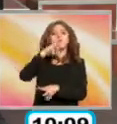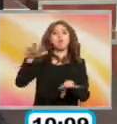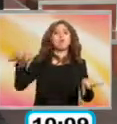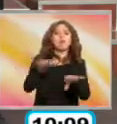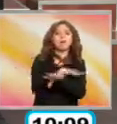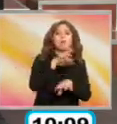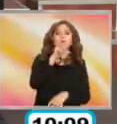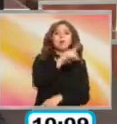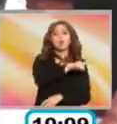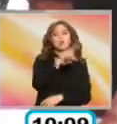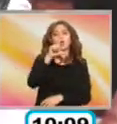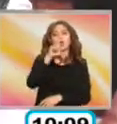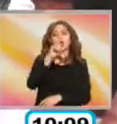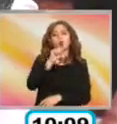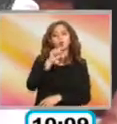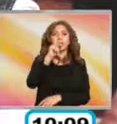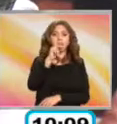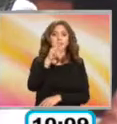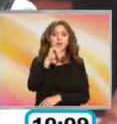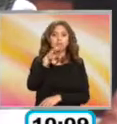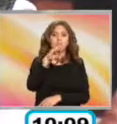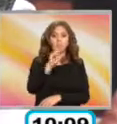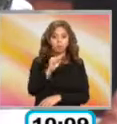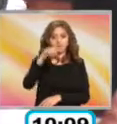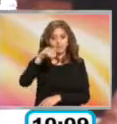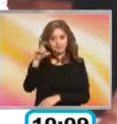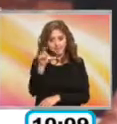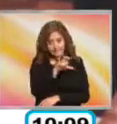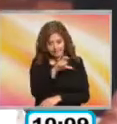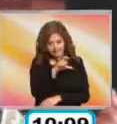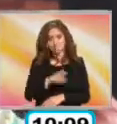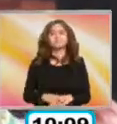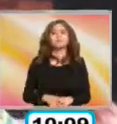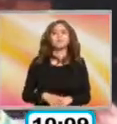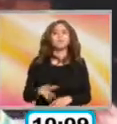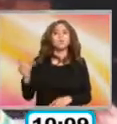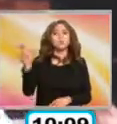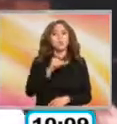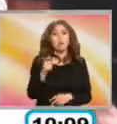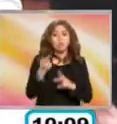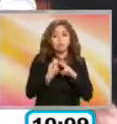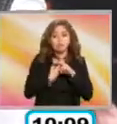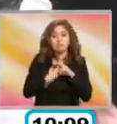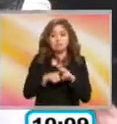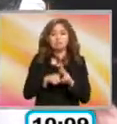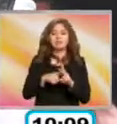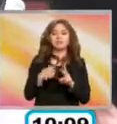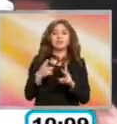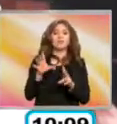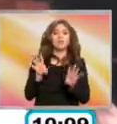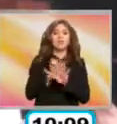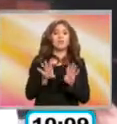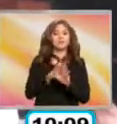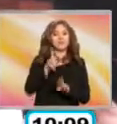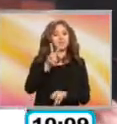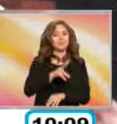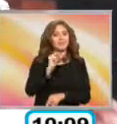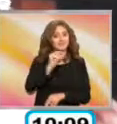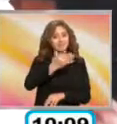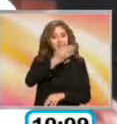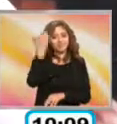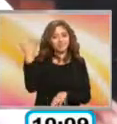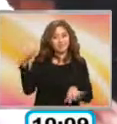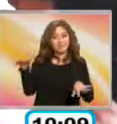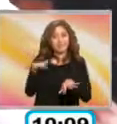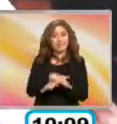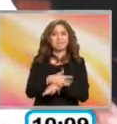a MX. De primero, te soy sincero, tuvimos miedo de que... ¿Tengo medio o qué? Tengo miedo porque la verdad que una gente nos decía,